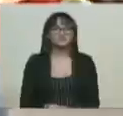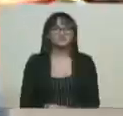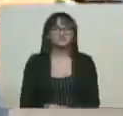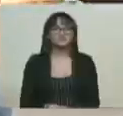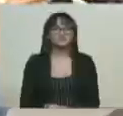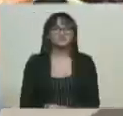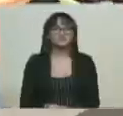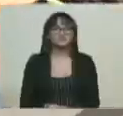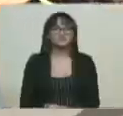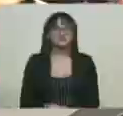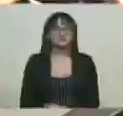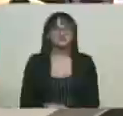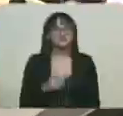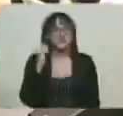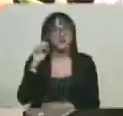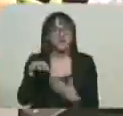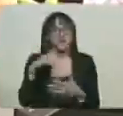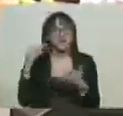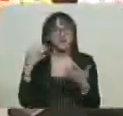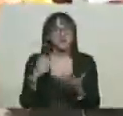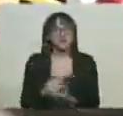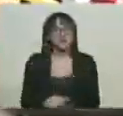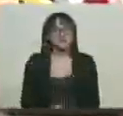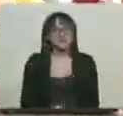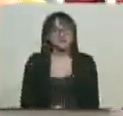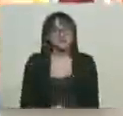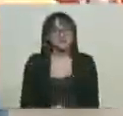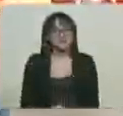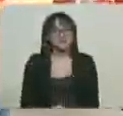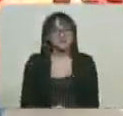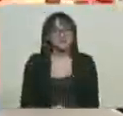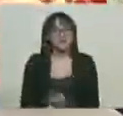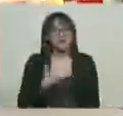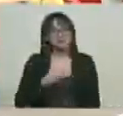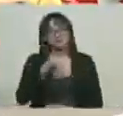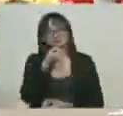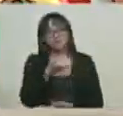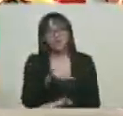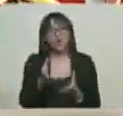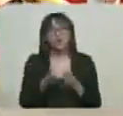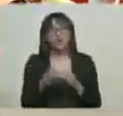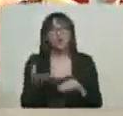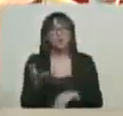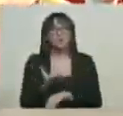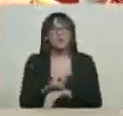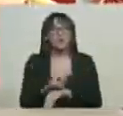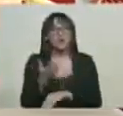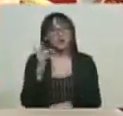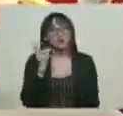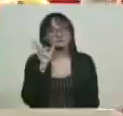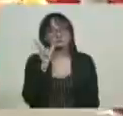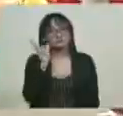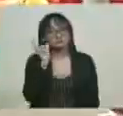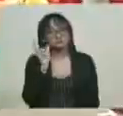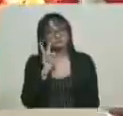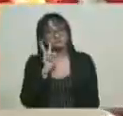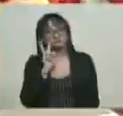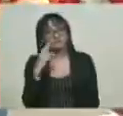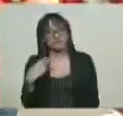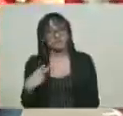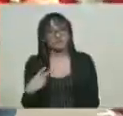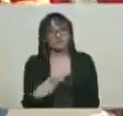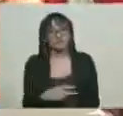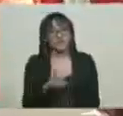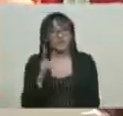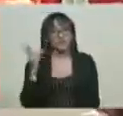alborota. Yo quiero que tú le digas aquí a toda Monagas que nos ve, a toda Monagas que